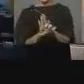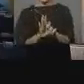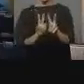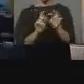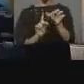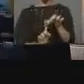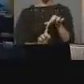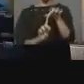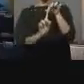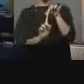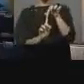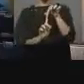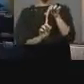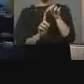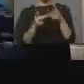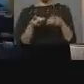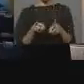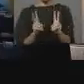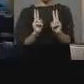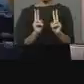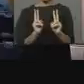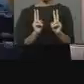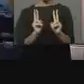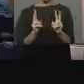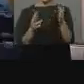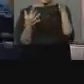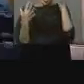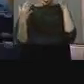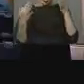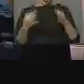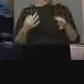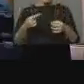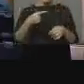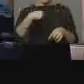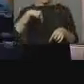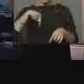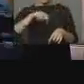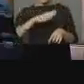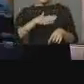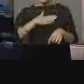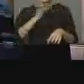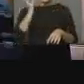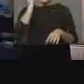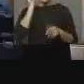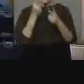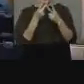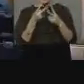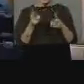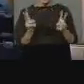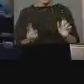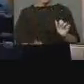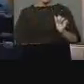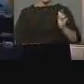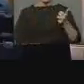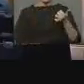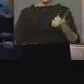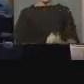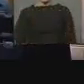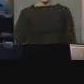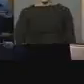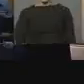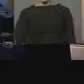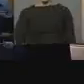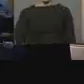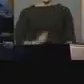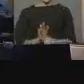de fondo es el derecho a decidir de nosotras de forma libre y voluntaria. El